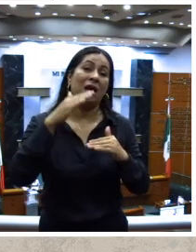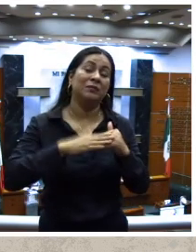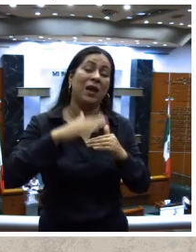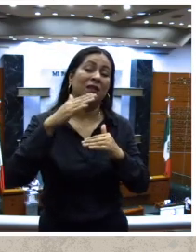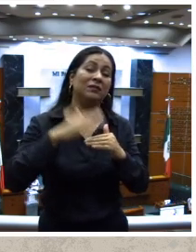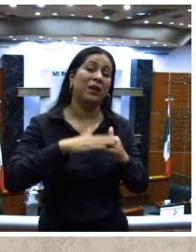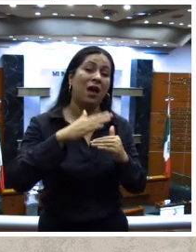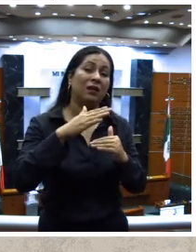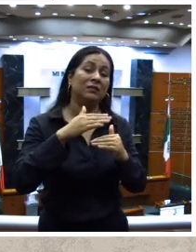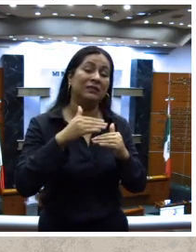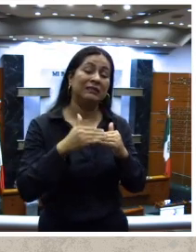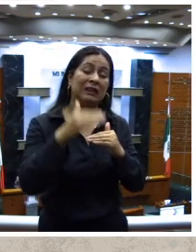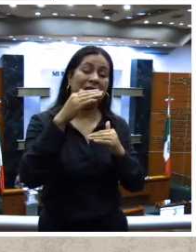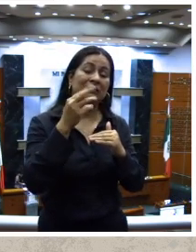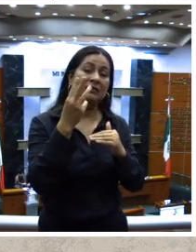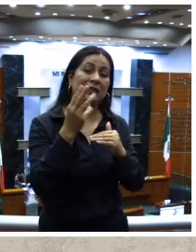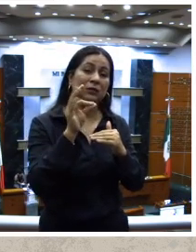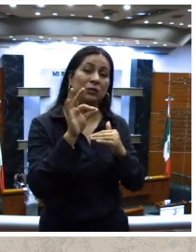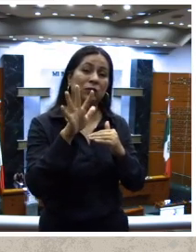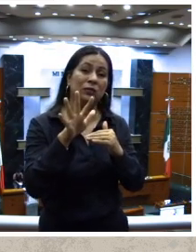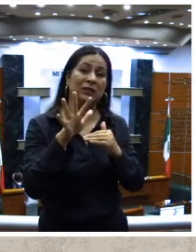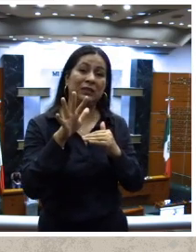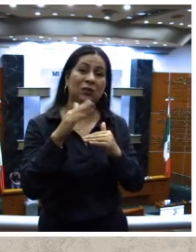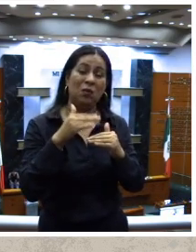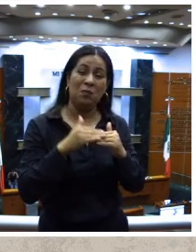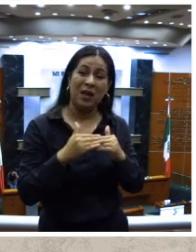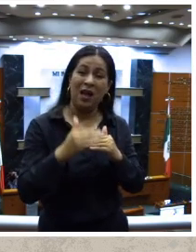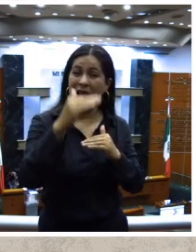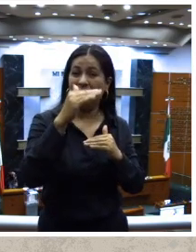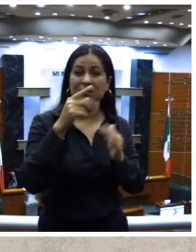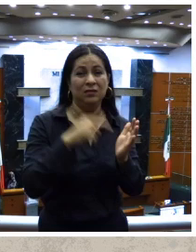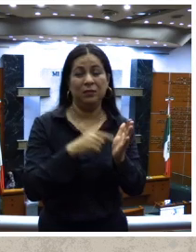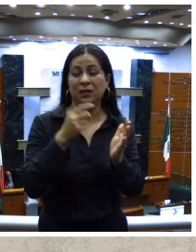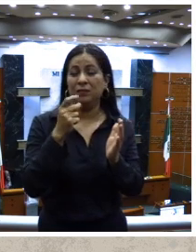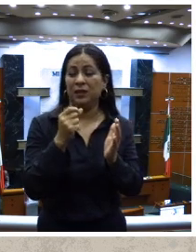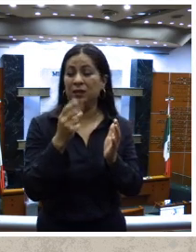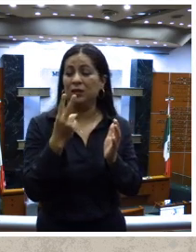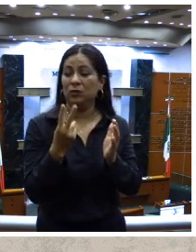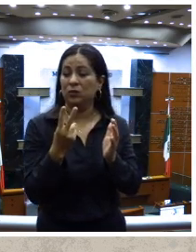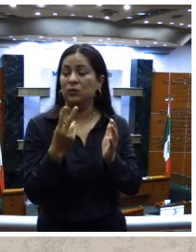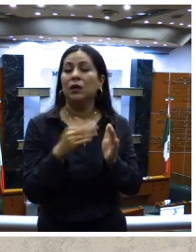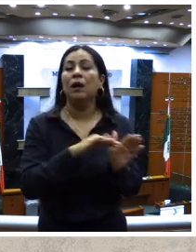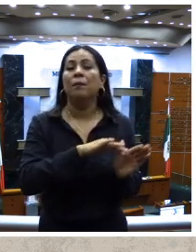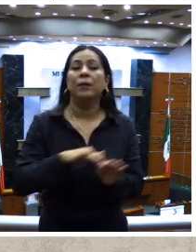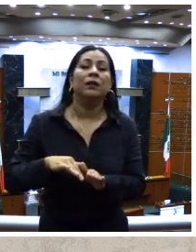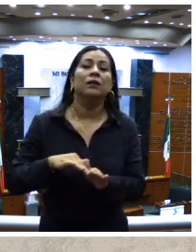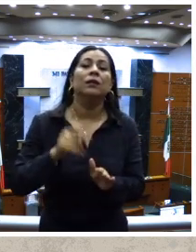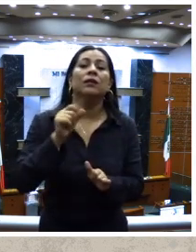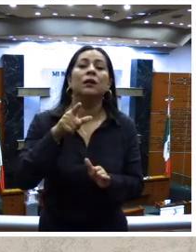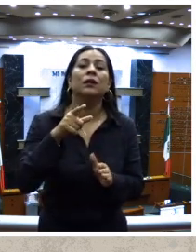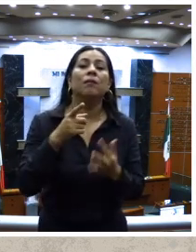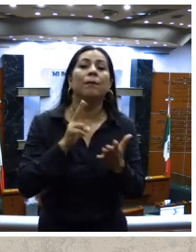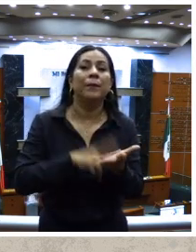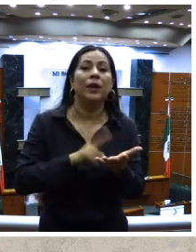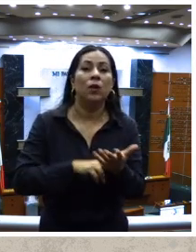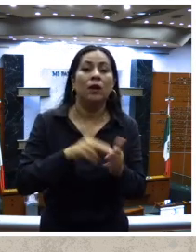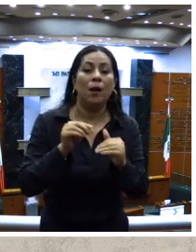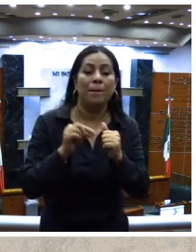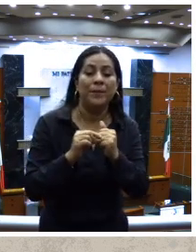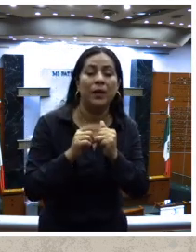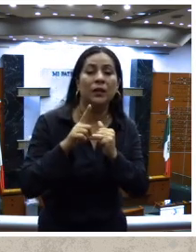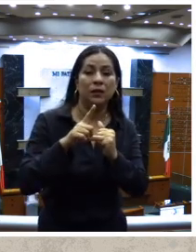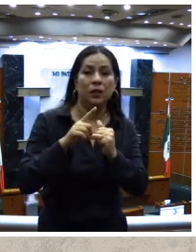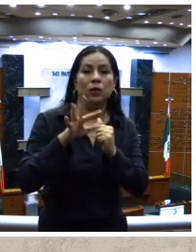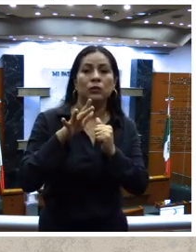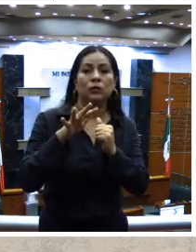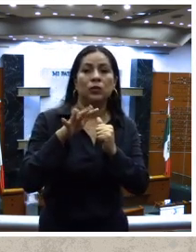se ha más que triplicado, 3.5 veces desde 2022. Por su parte, el costo financiero ha aumentado